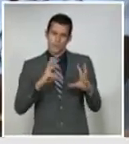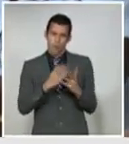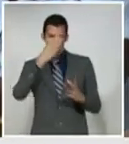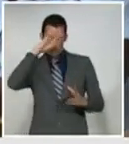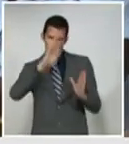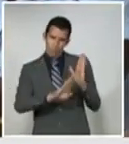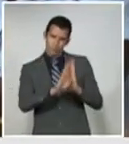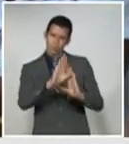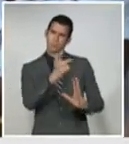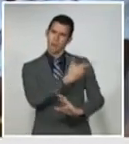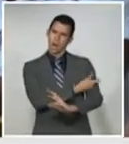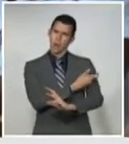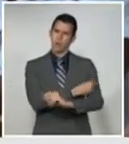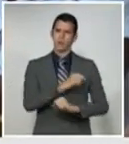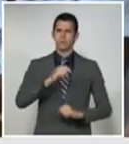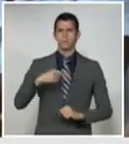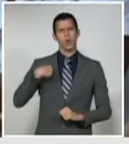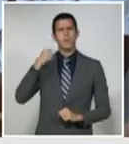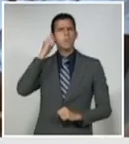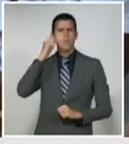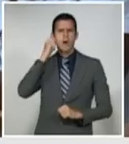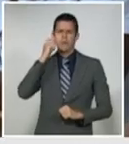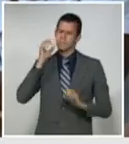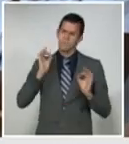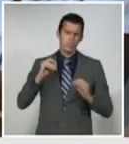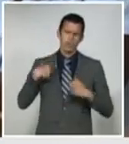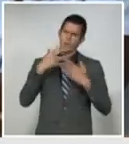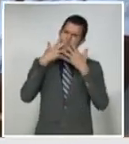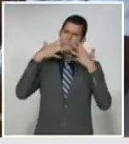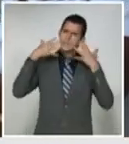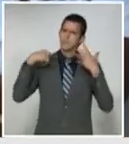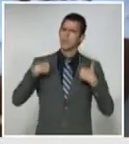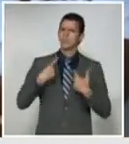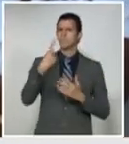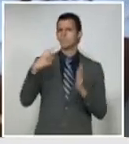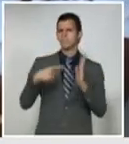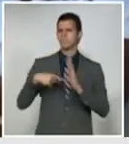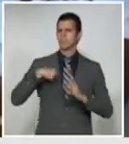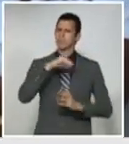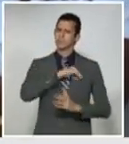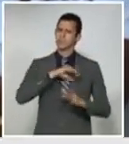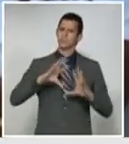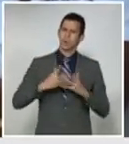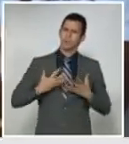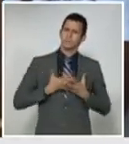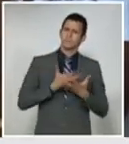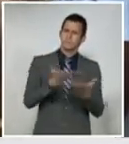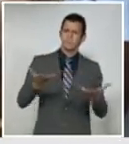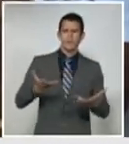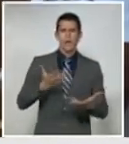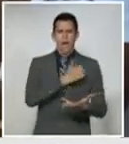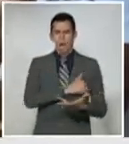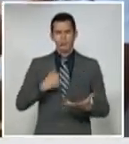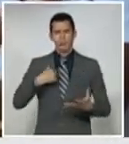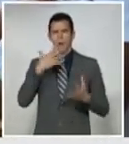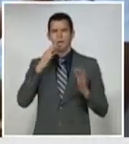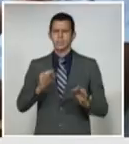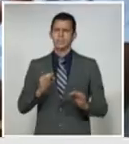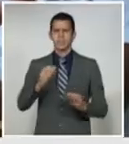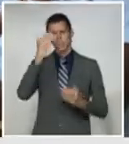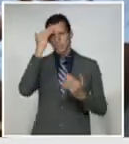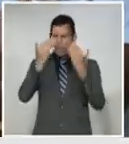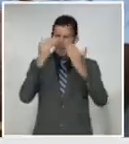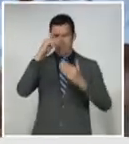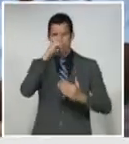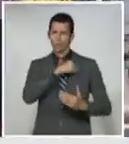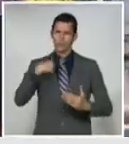Soy la mujer más feliz de la vida y qué placer poderles transmitir este amor tan grande que siento por ustedes y por mi patria